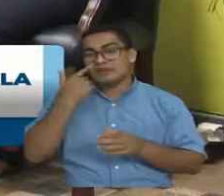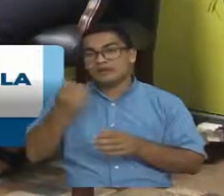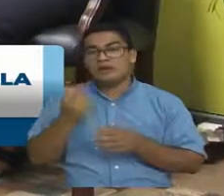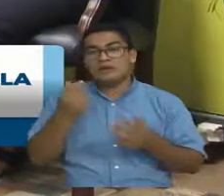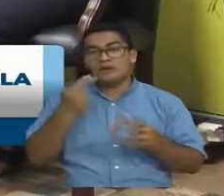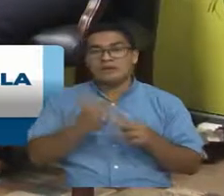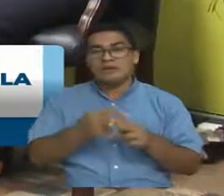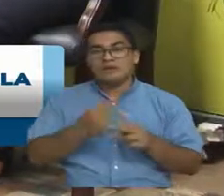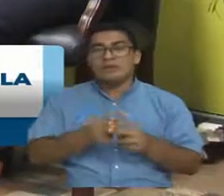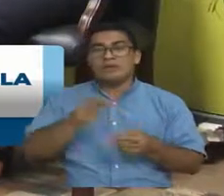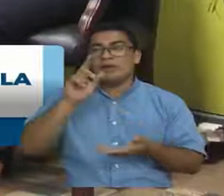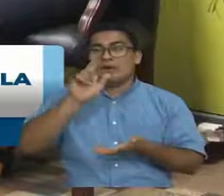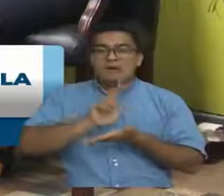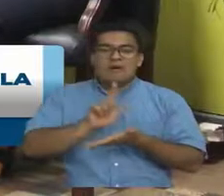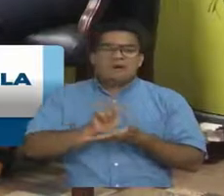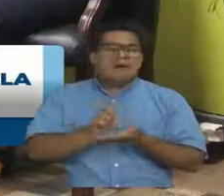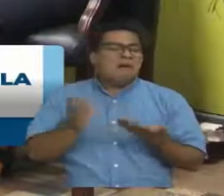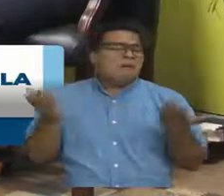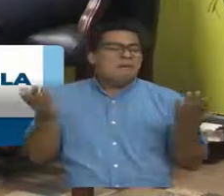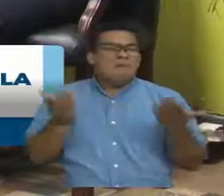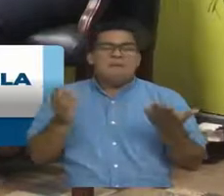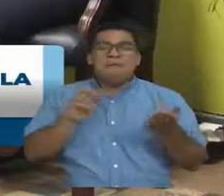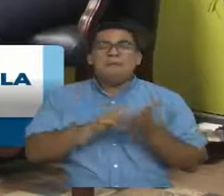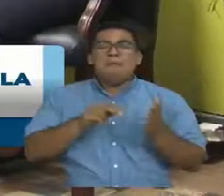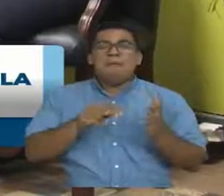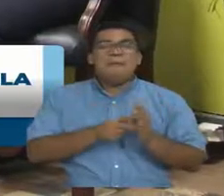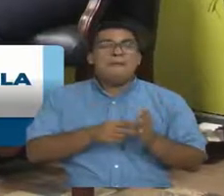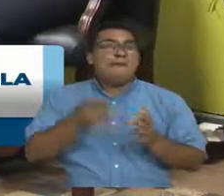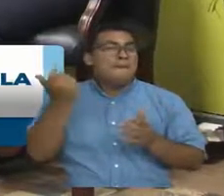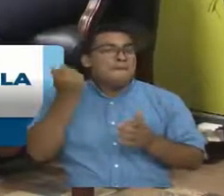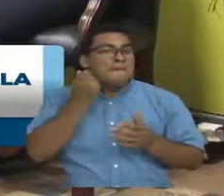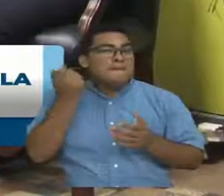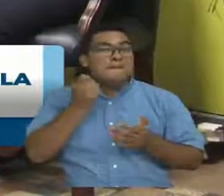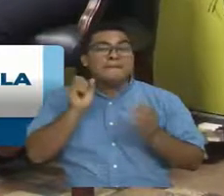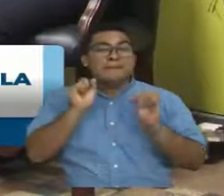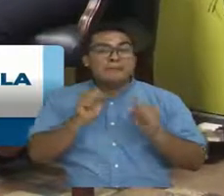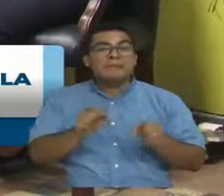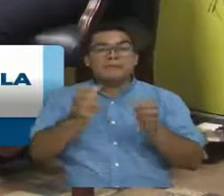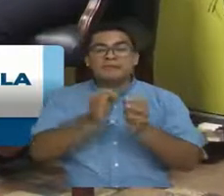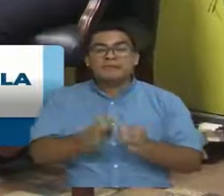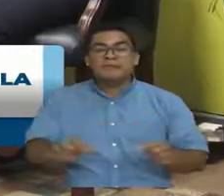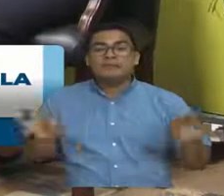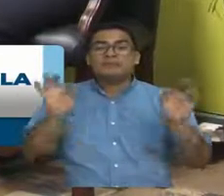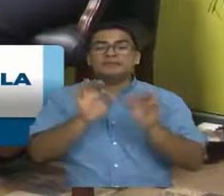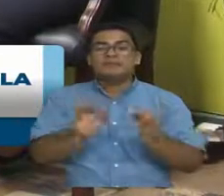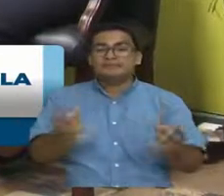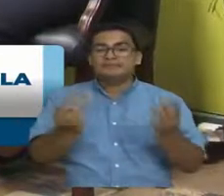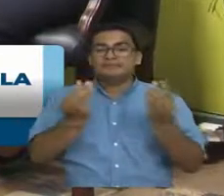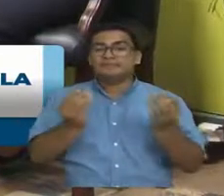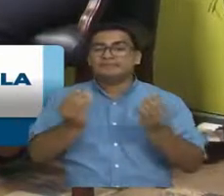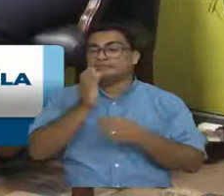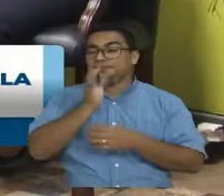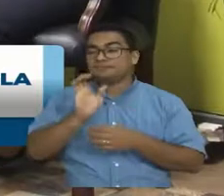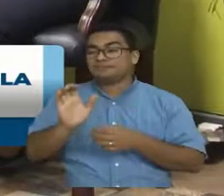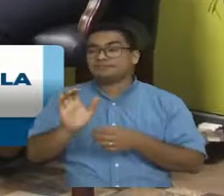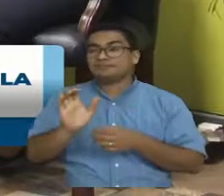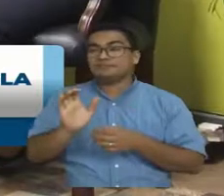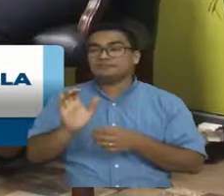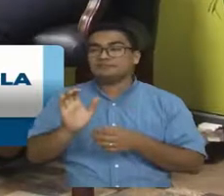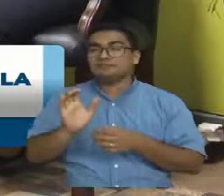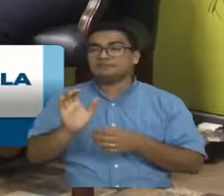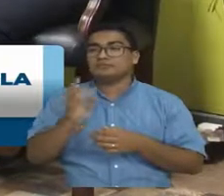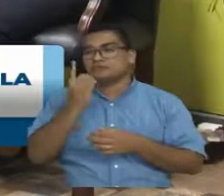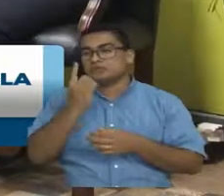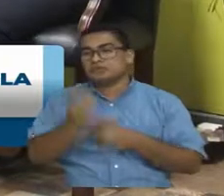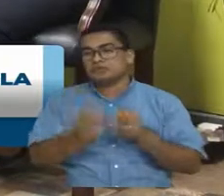letra y como suena el sonido de esa letra eso puede ser muy importante que los niños desde muy temprana edad un